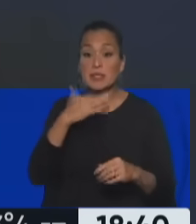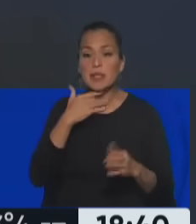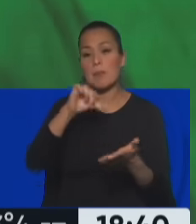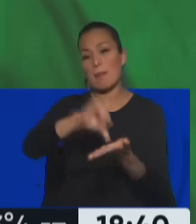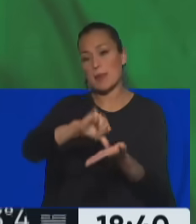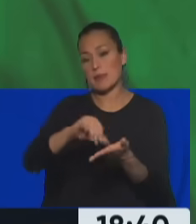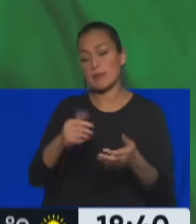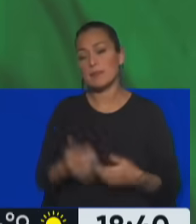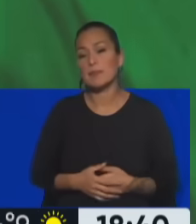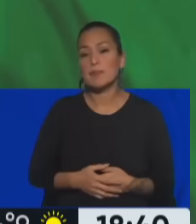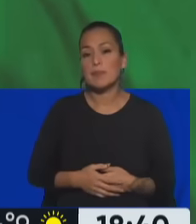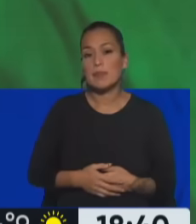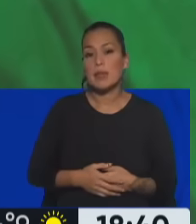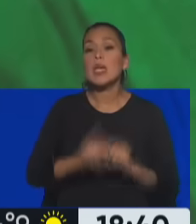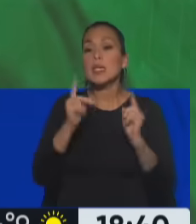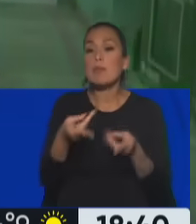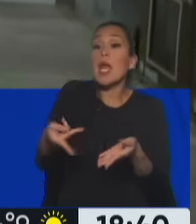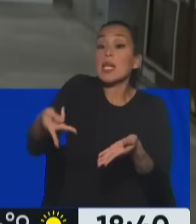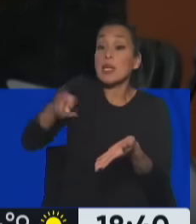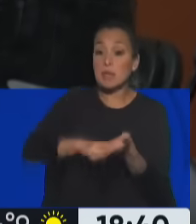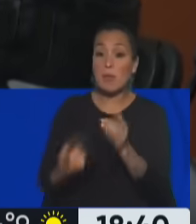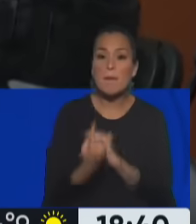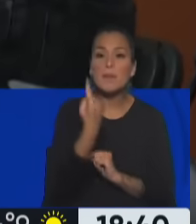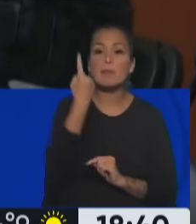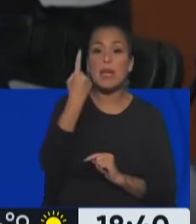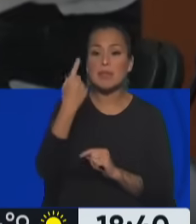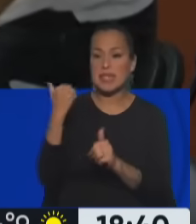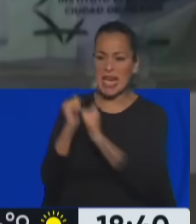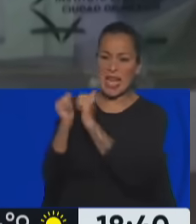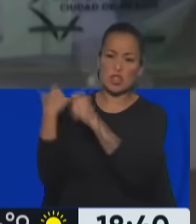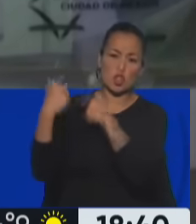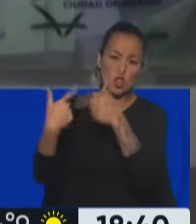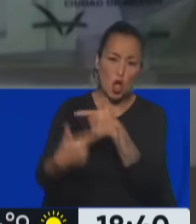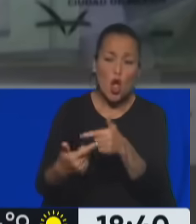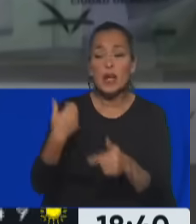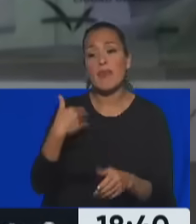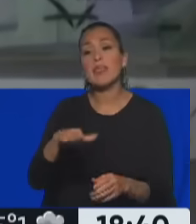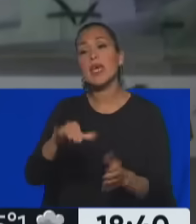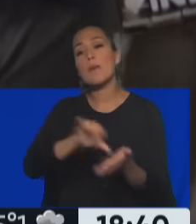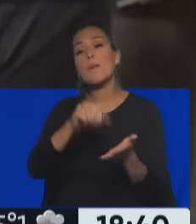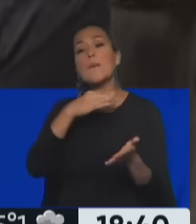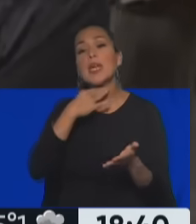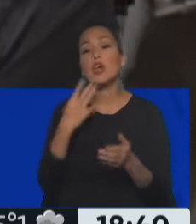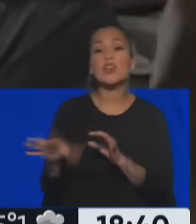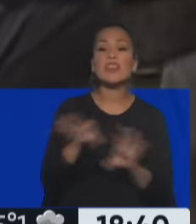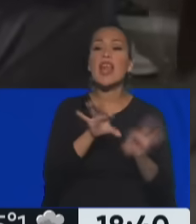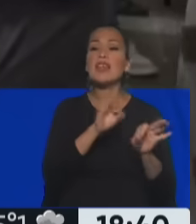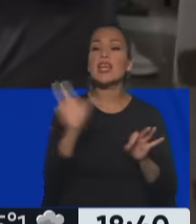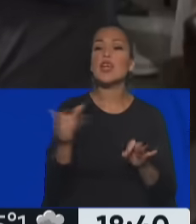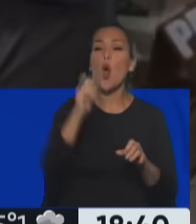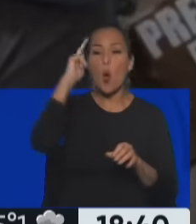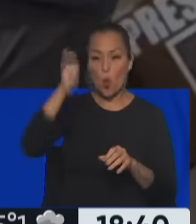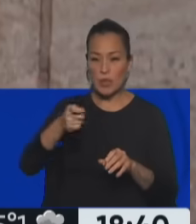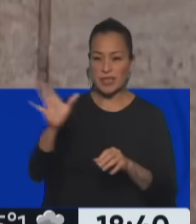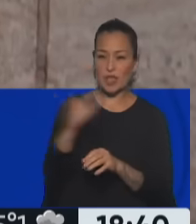Bueno, Leticia, y lo reiteramos, por primera vez en la historia de México justamente se eligen los jueces del todo el país,